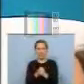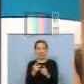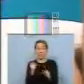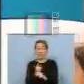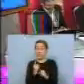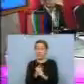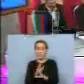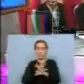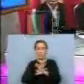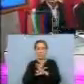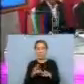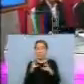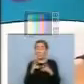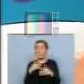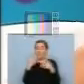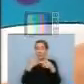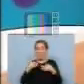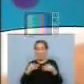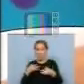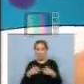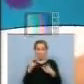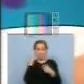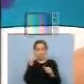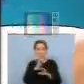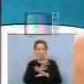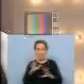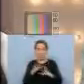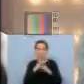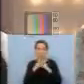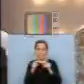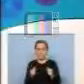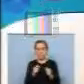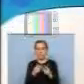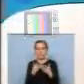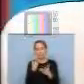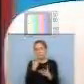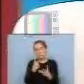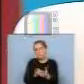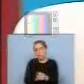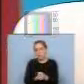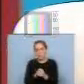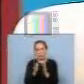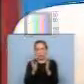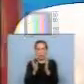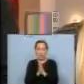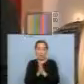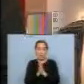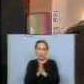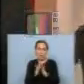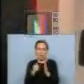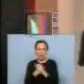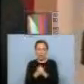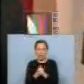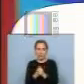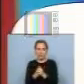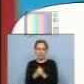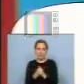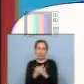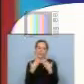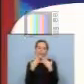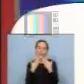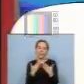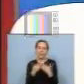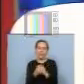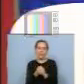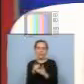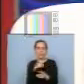Yo te digo la verdad, menos que no tengo media hora más. Nos vamos. Bueno, gracias, me gustó. Palotti, la próxima. Dale, te dejo para la próxima. Gracias, chicos. Ustedes me